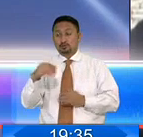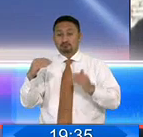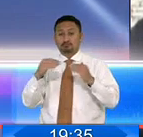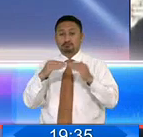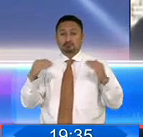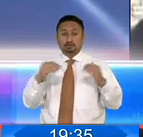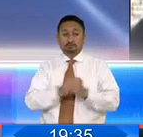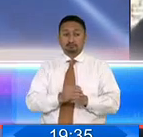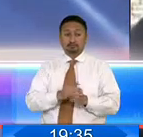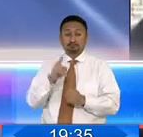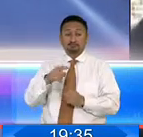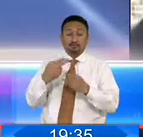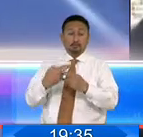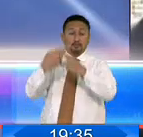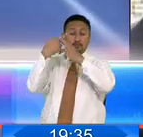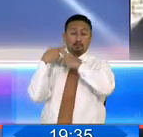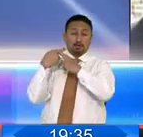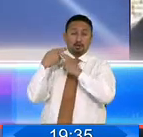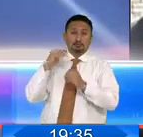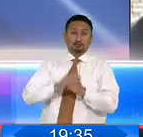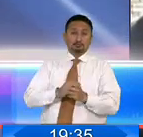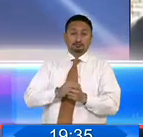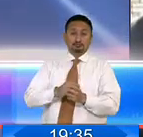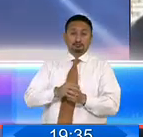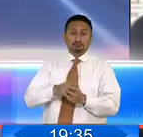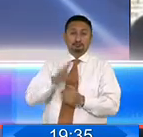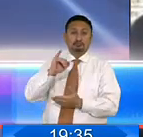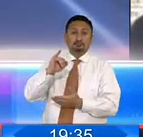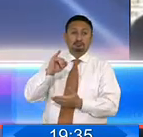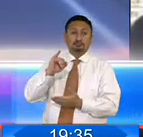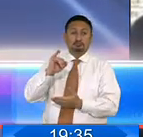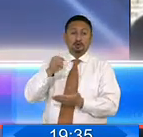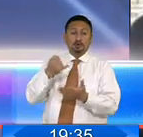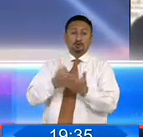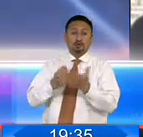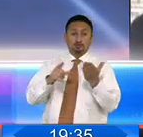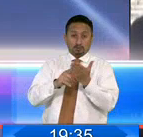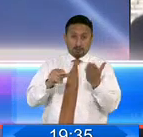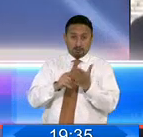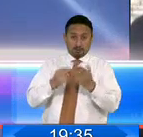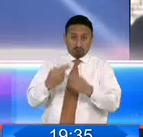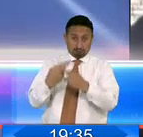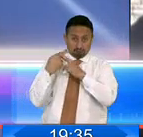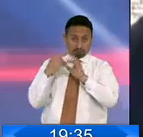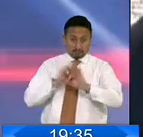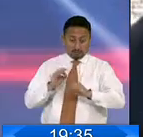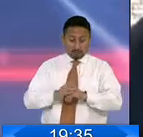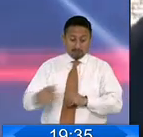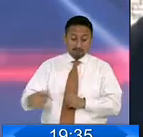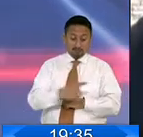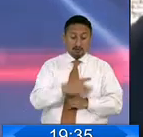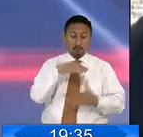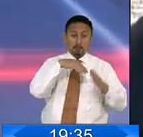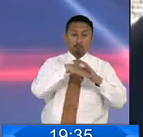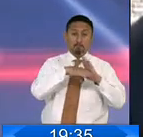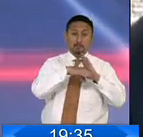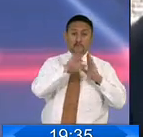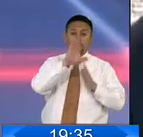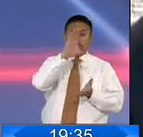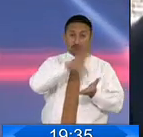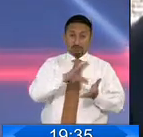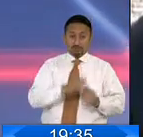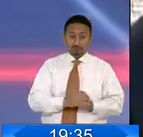quitar competencias a la puntada a la junta monetaria y entregarle al banco central de alguna manera